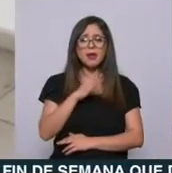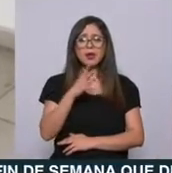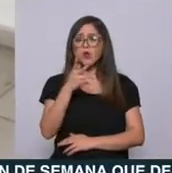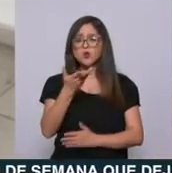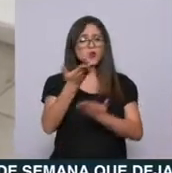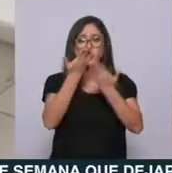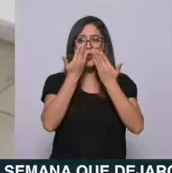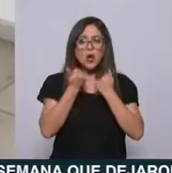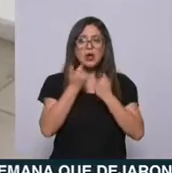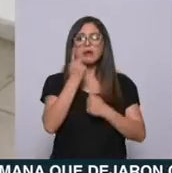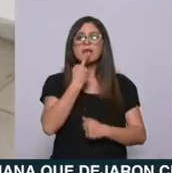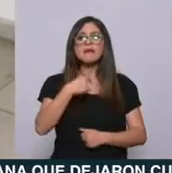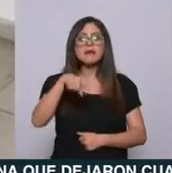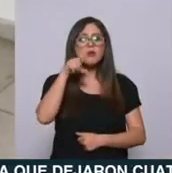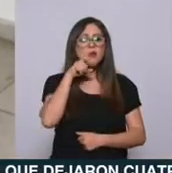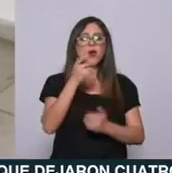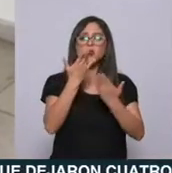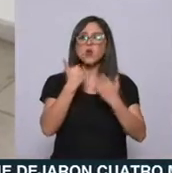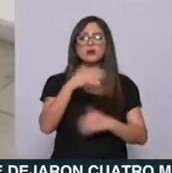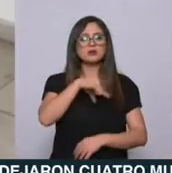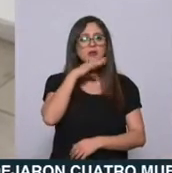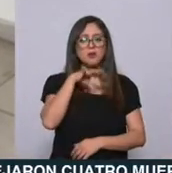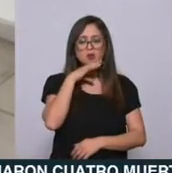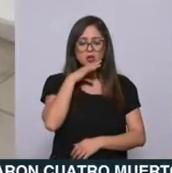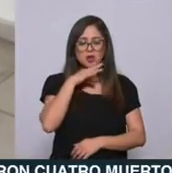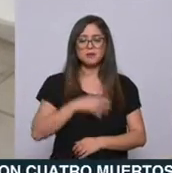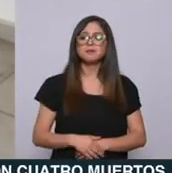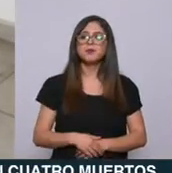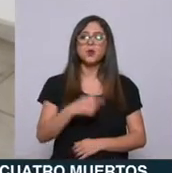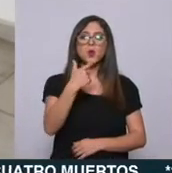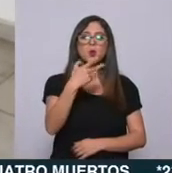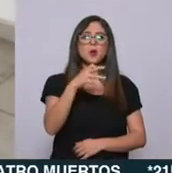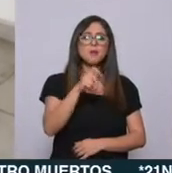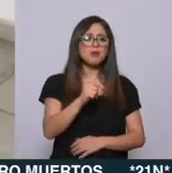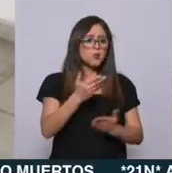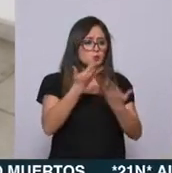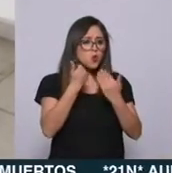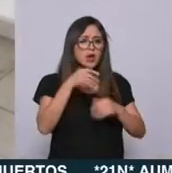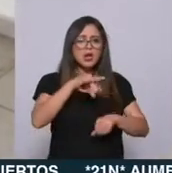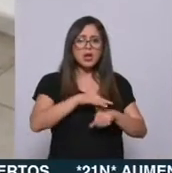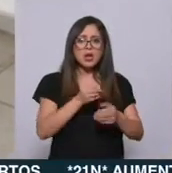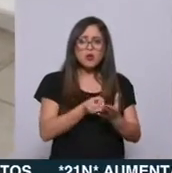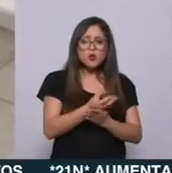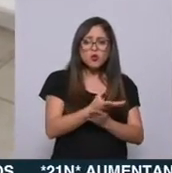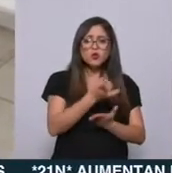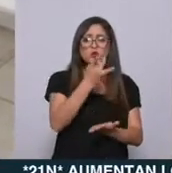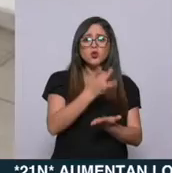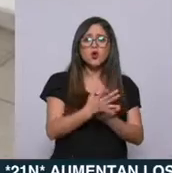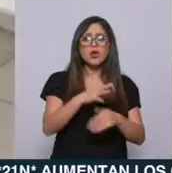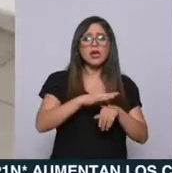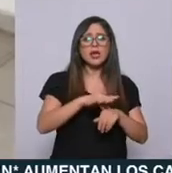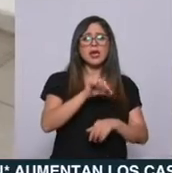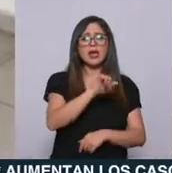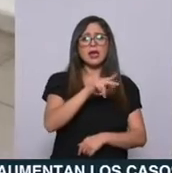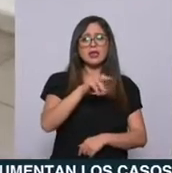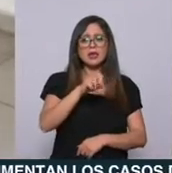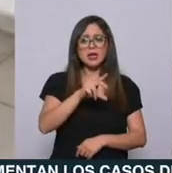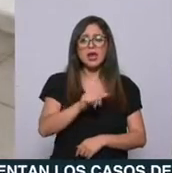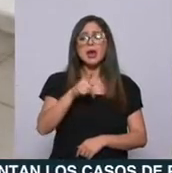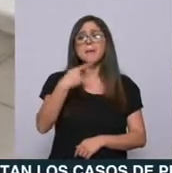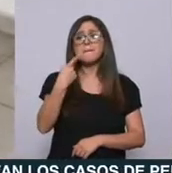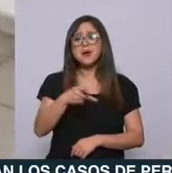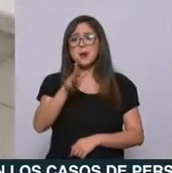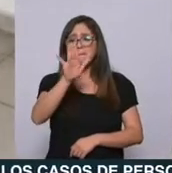no tienen, jitomate y cebolla. La gourmet no tiene carne molida, más bien es la carne de arrachera entera. Y la que más se